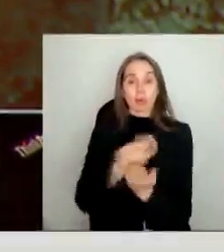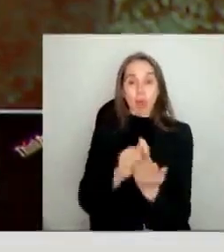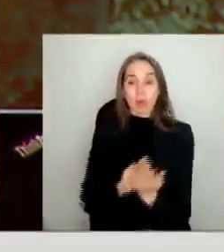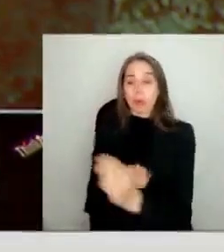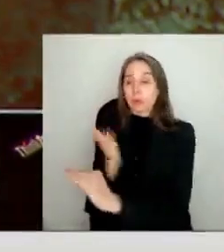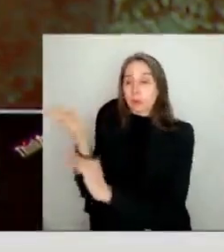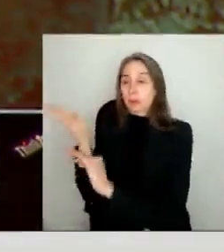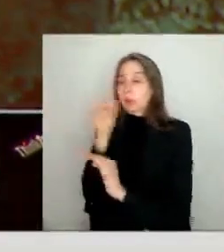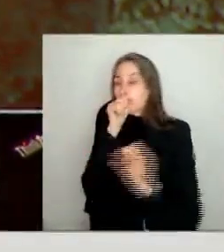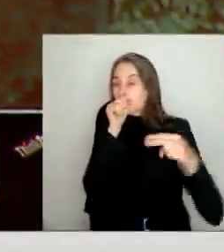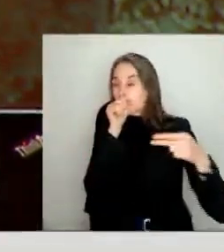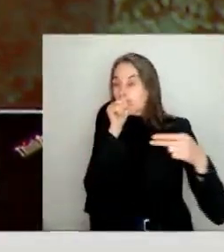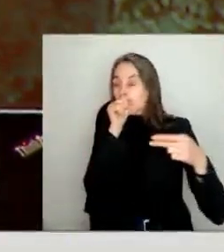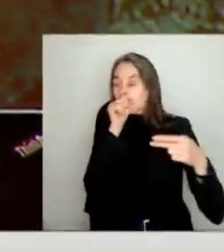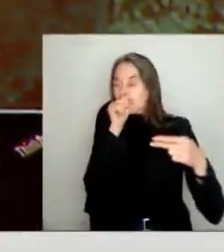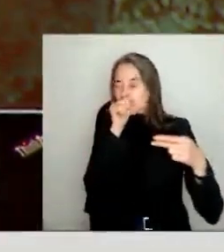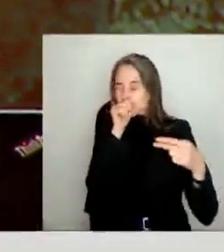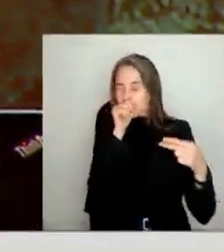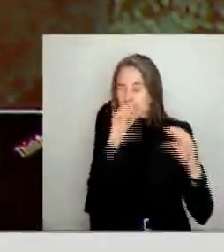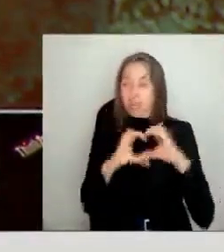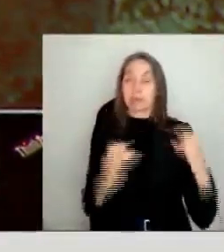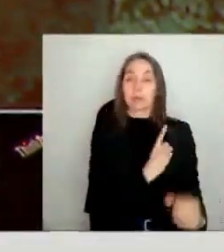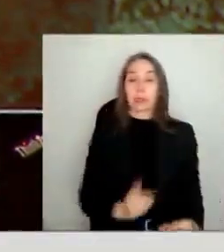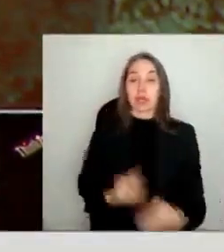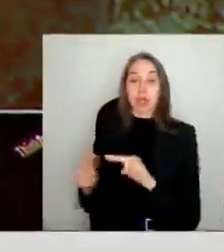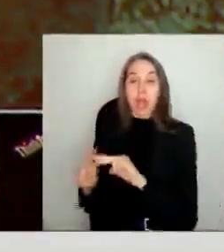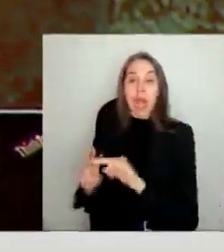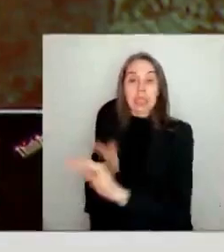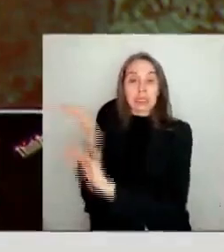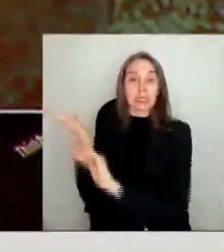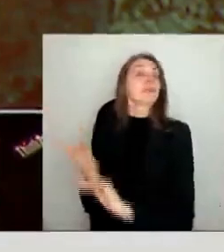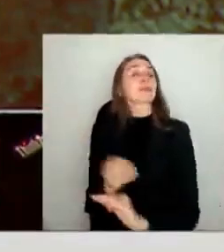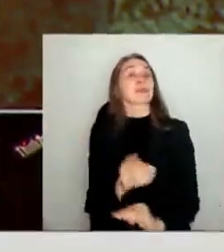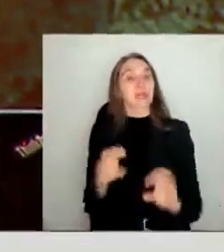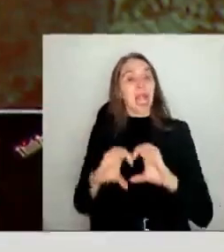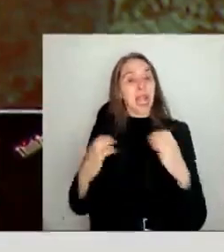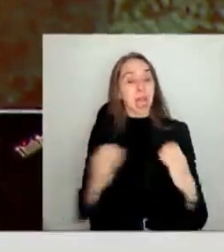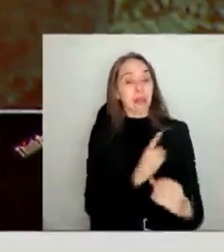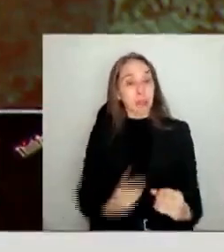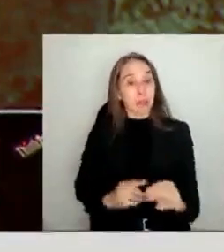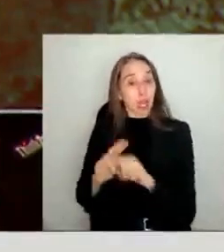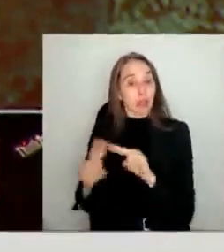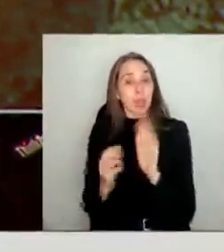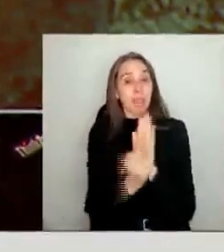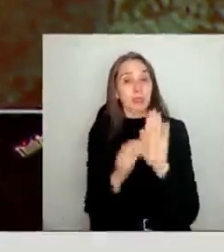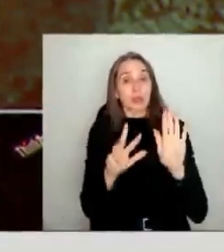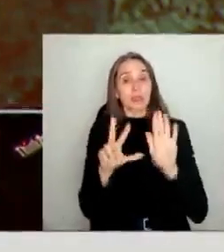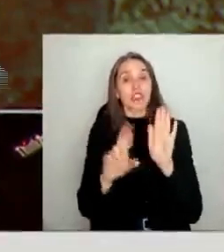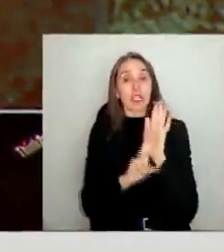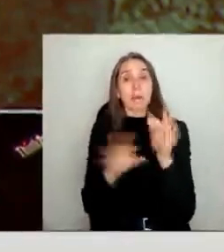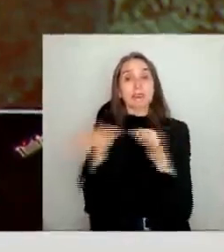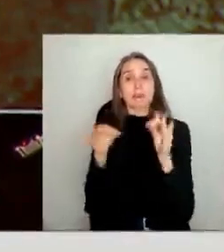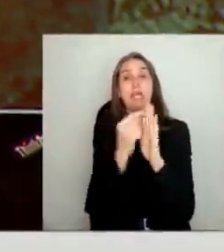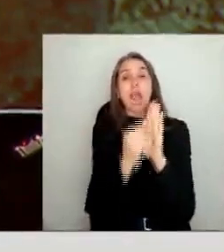segunda que lo haga la propia cámara eso cuando lo hace la propia cámara está regulado en el artículo 98 de nuestro reglamento y establece la